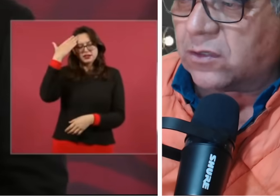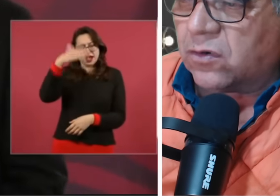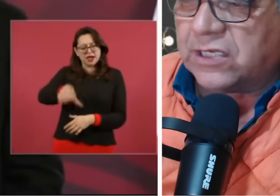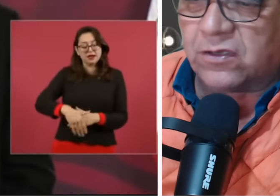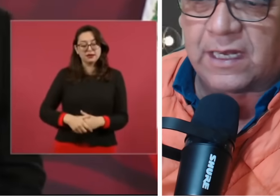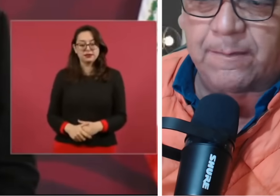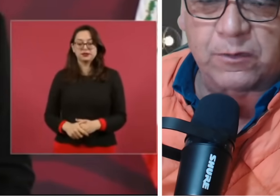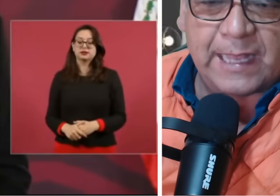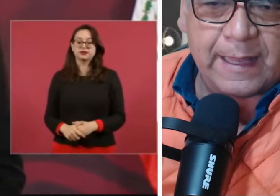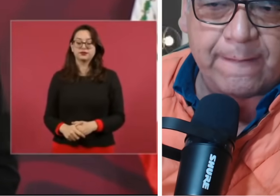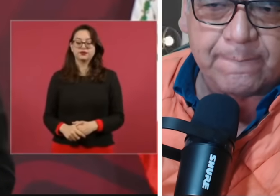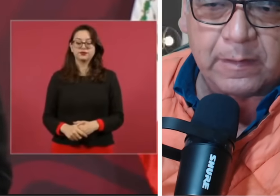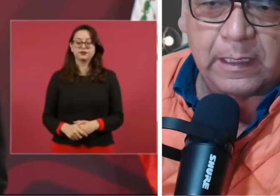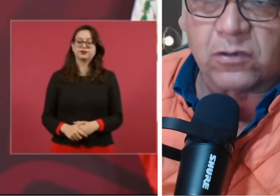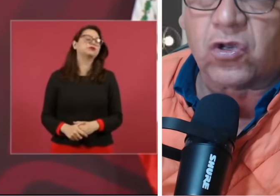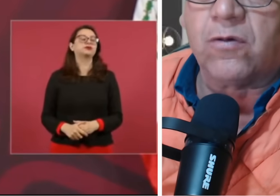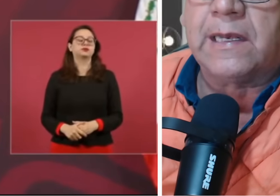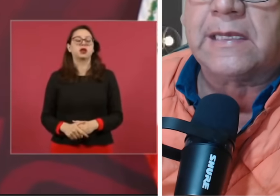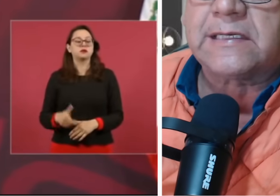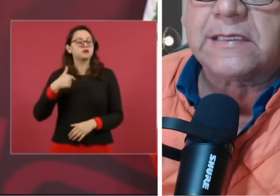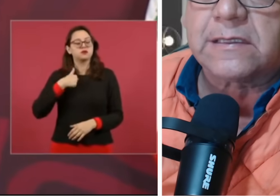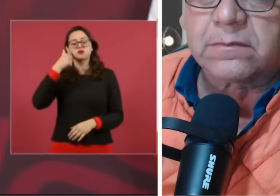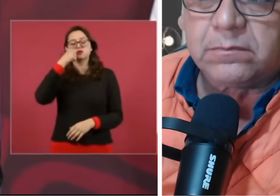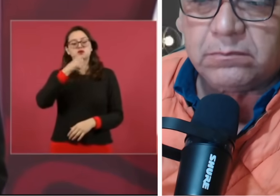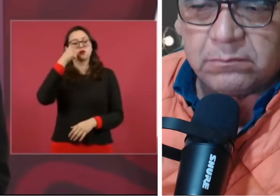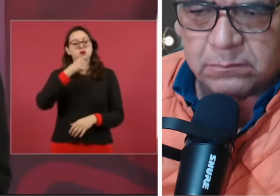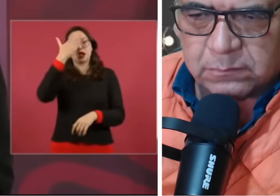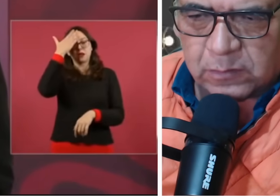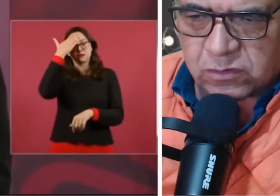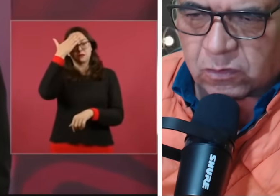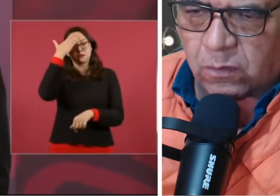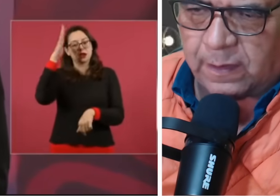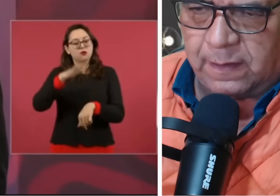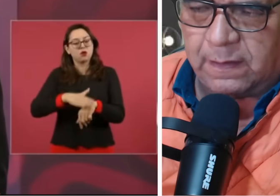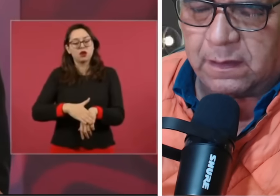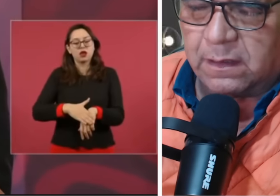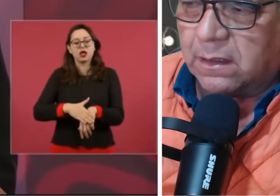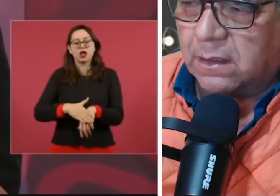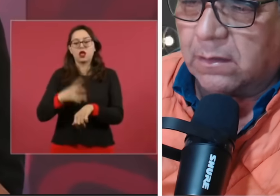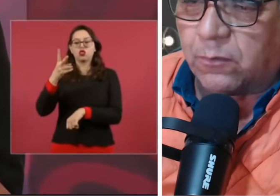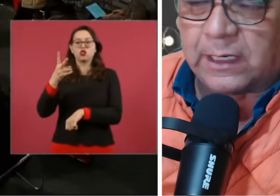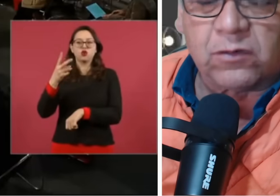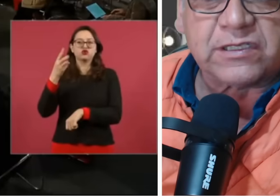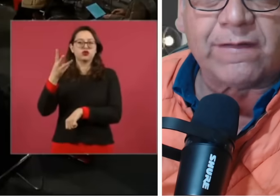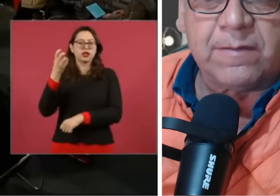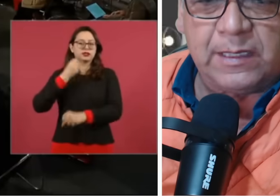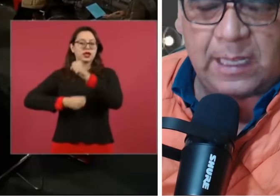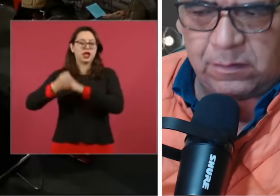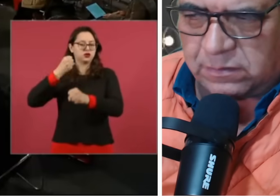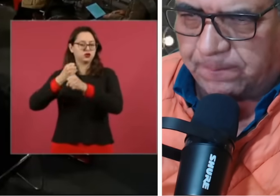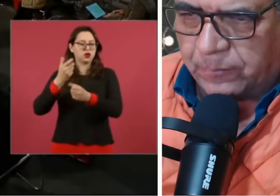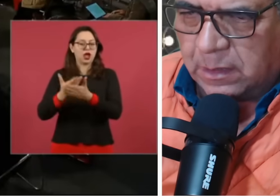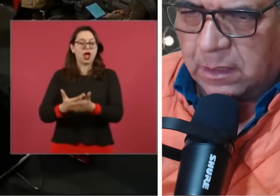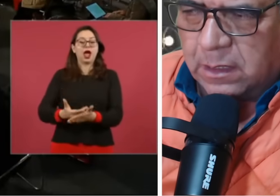de desconocidos a la posada y los jóvenes los corren porque no estaban